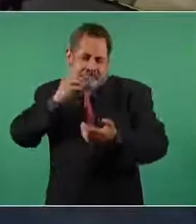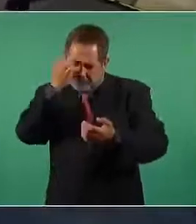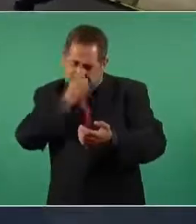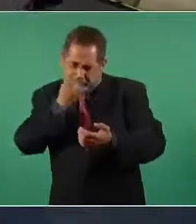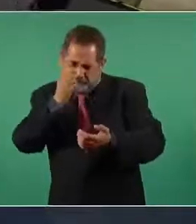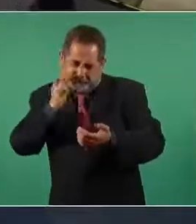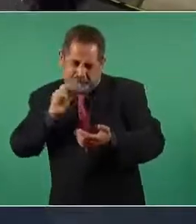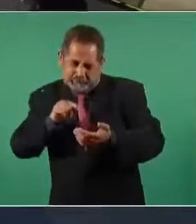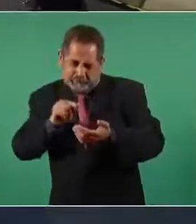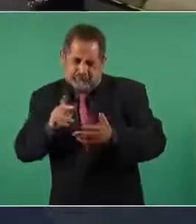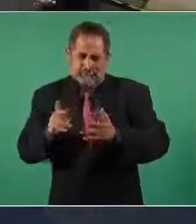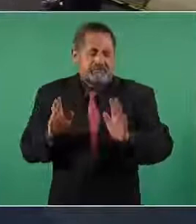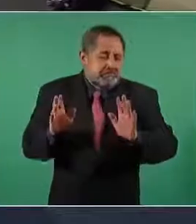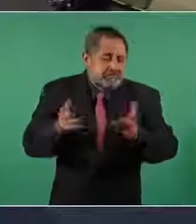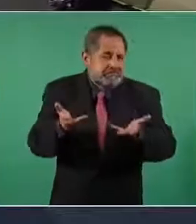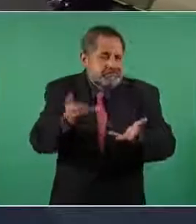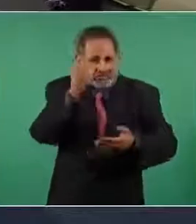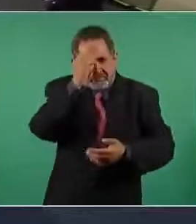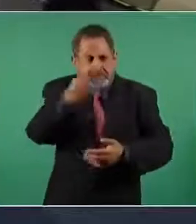muy